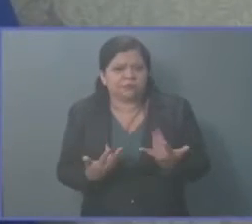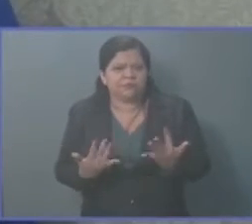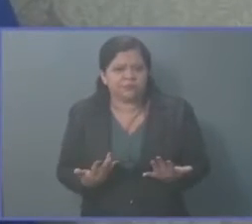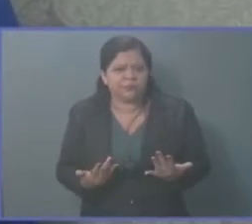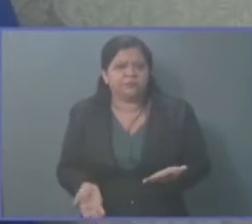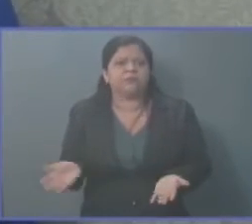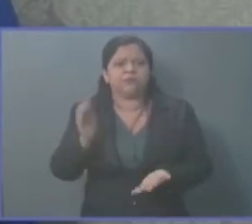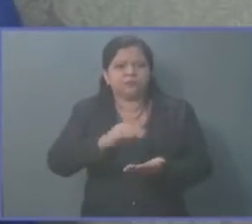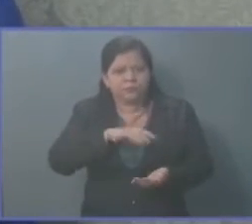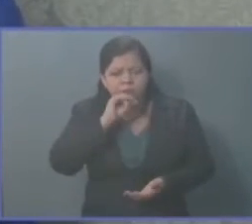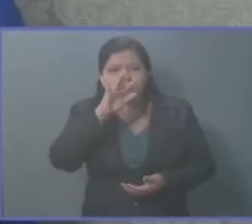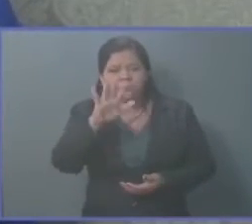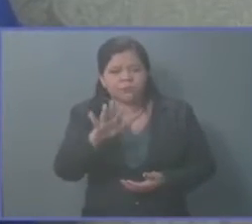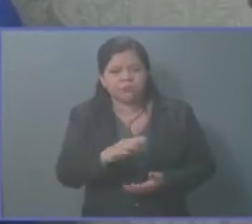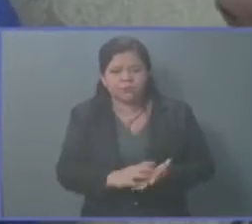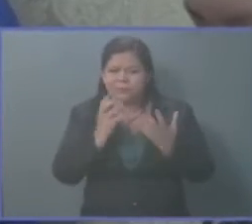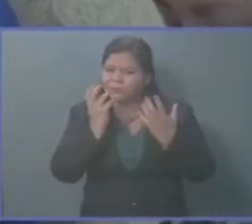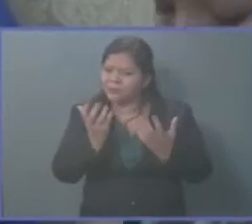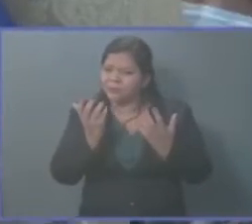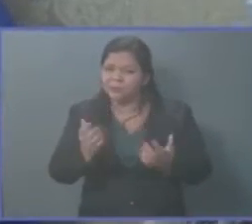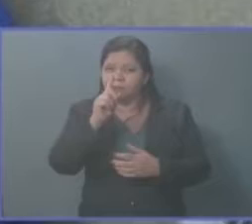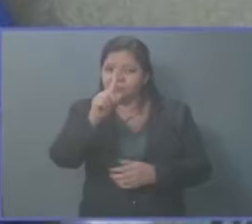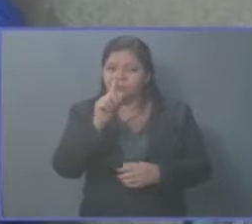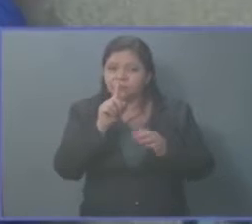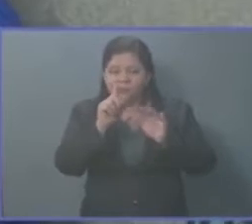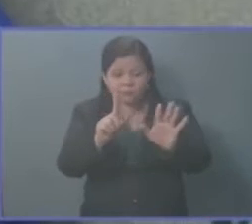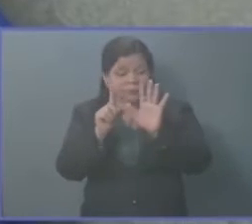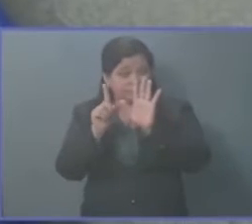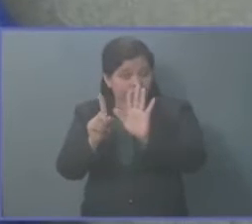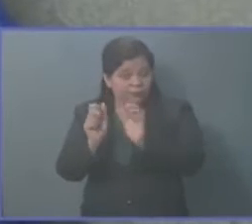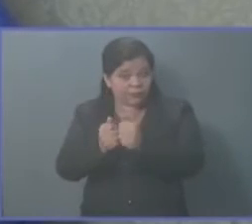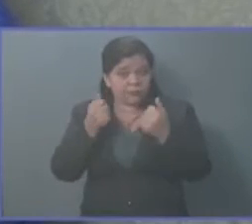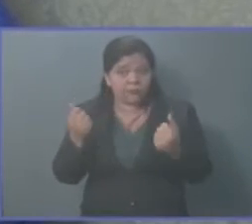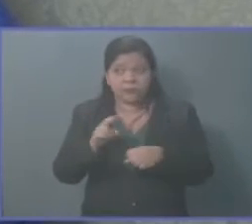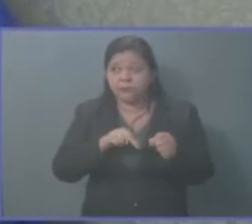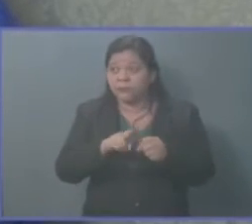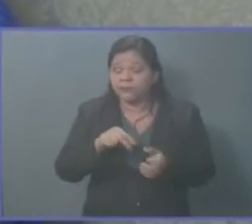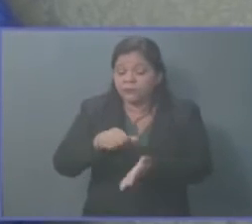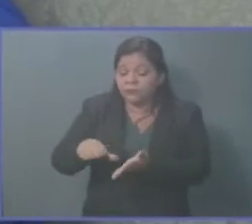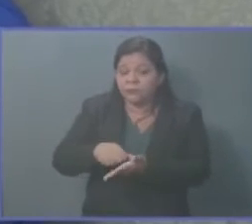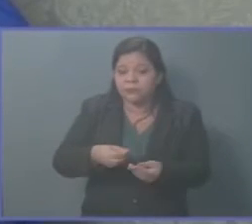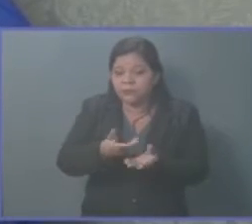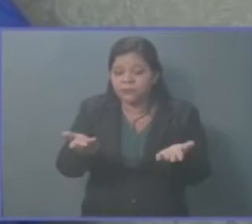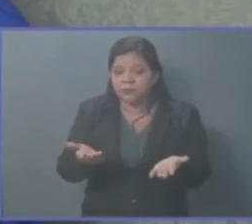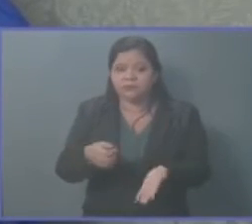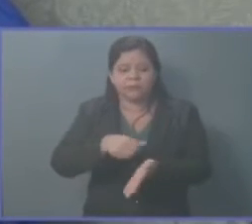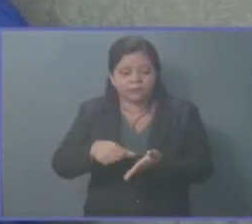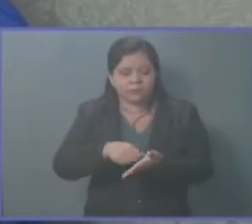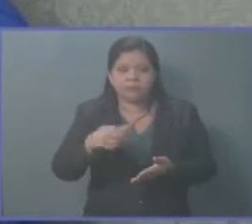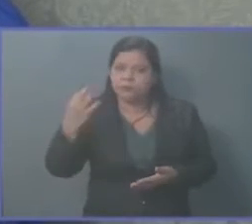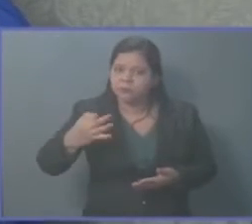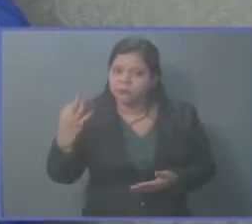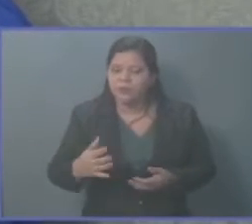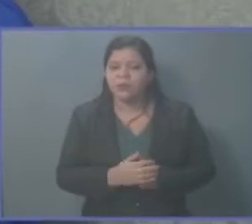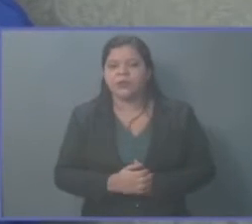vuelvo a decir, hay 116 millones de dólares para las alcaldías y los alcaldes están